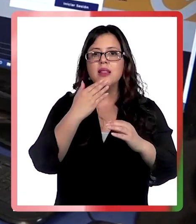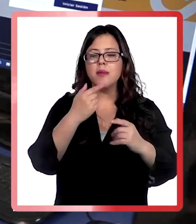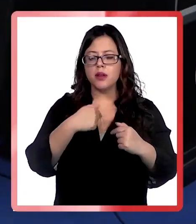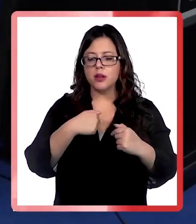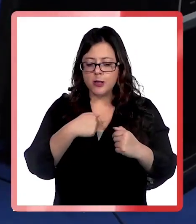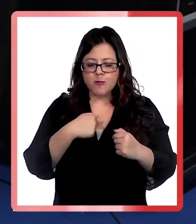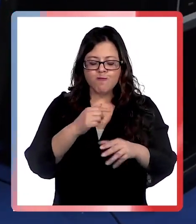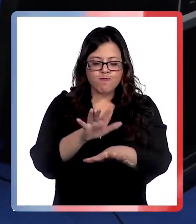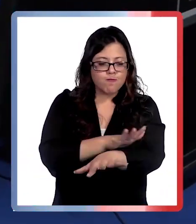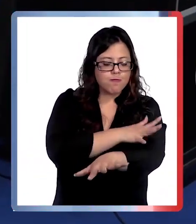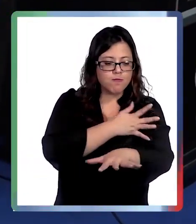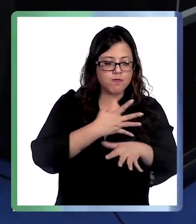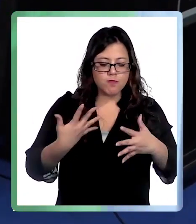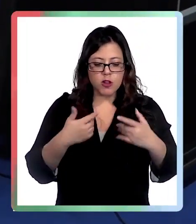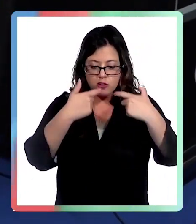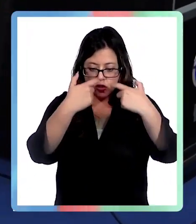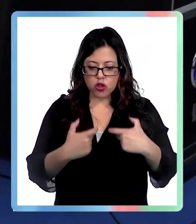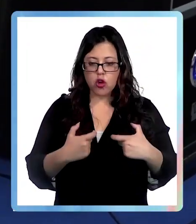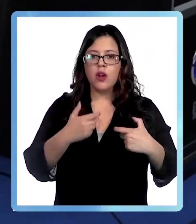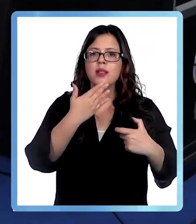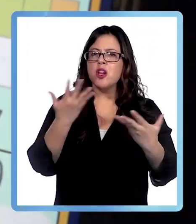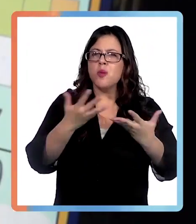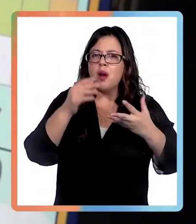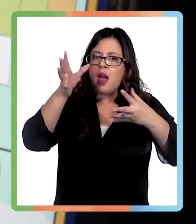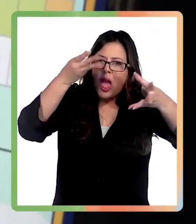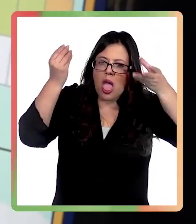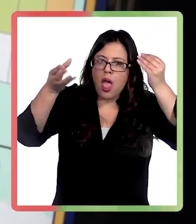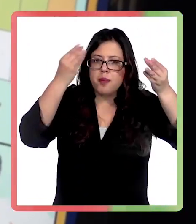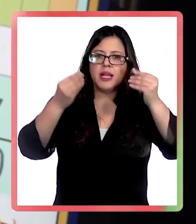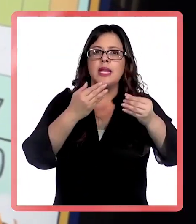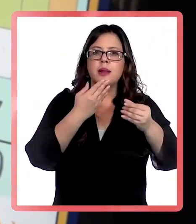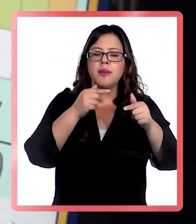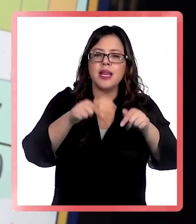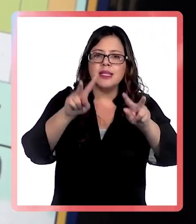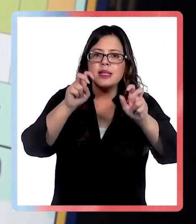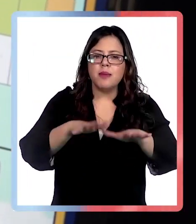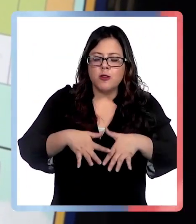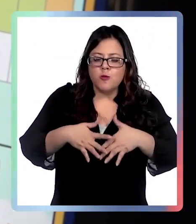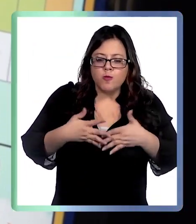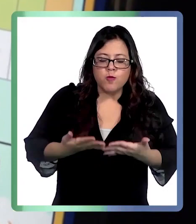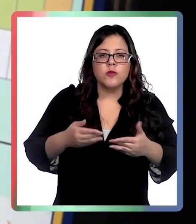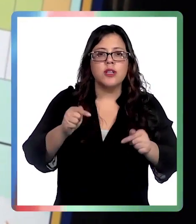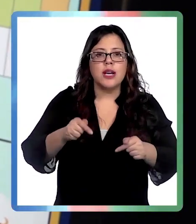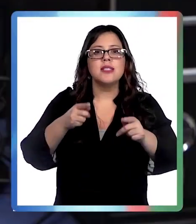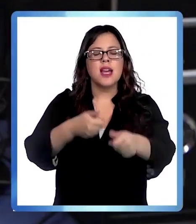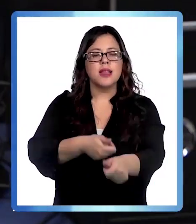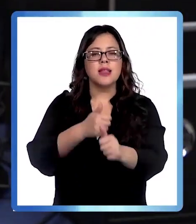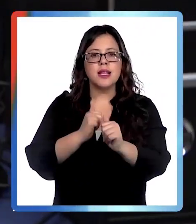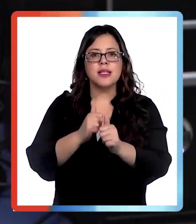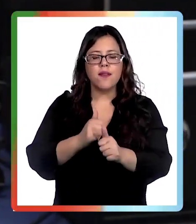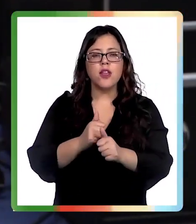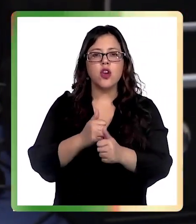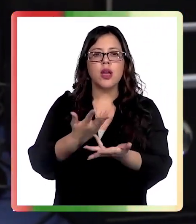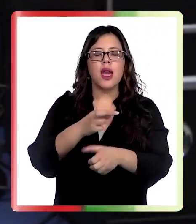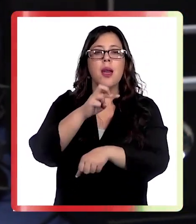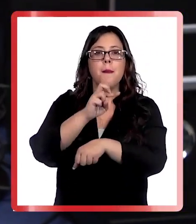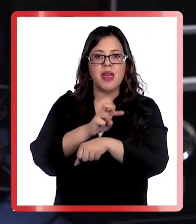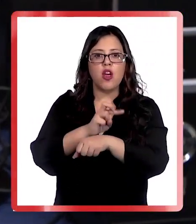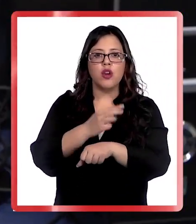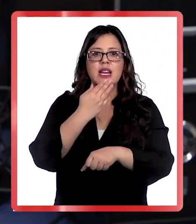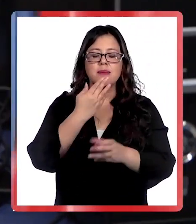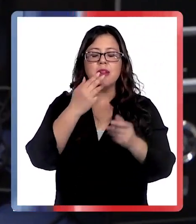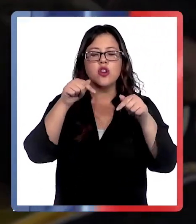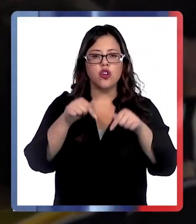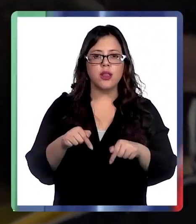a autogestionar tus emociones, cómo aprender a aprender, ¿eh? Y mantener vivo ese deseo es precisamente uno de los desafíos pedagógicos